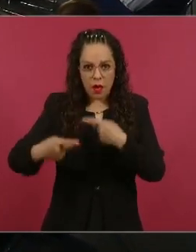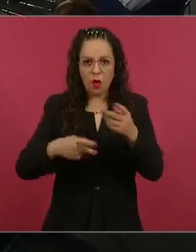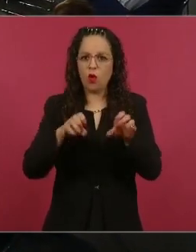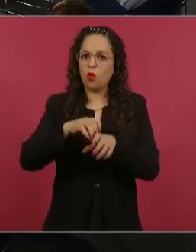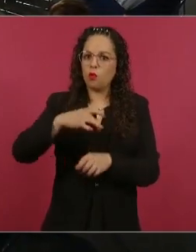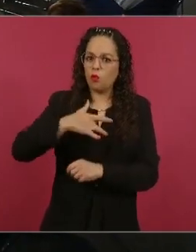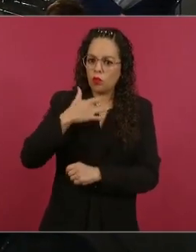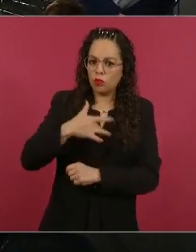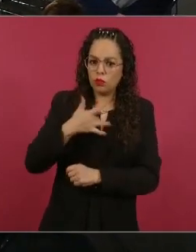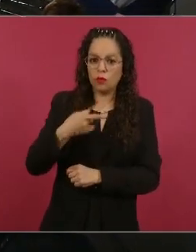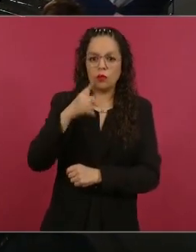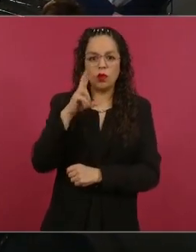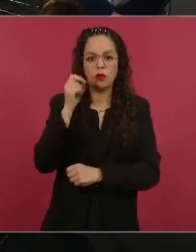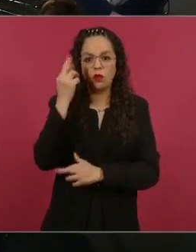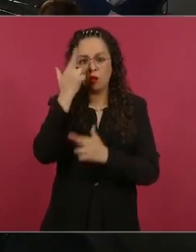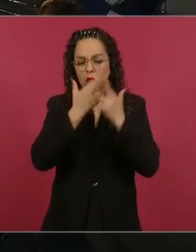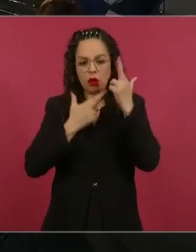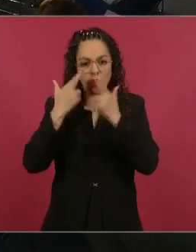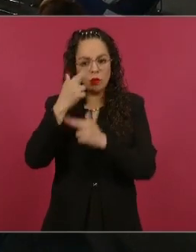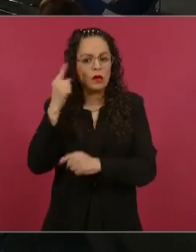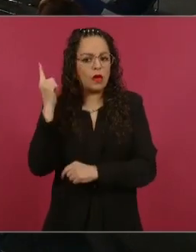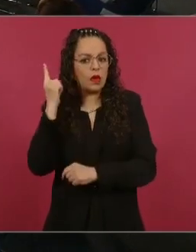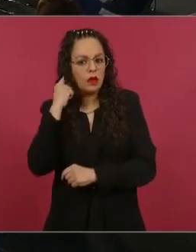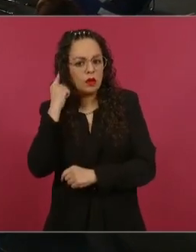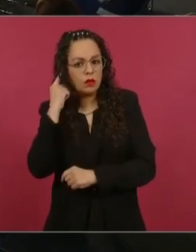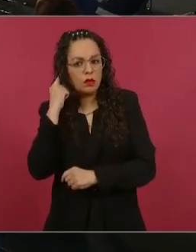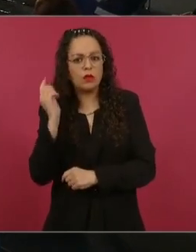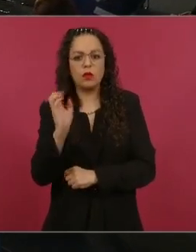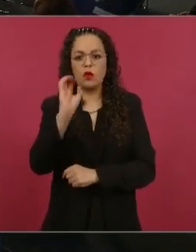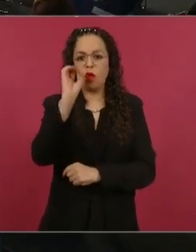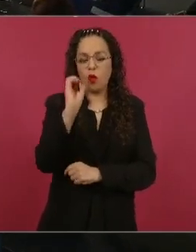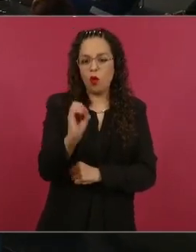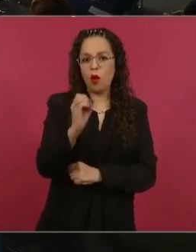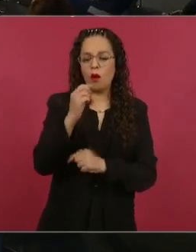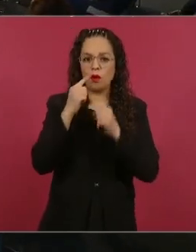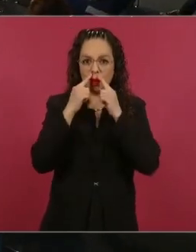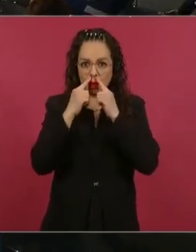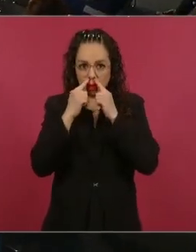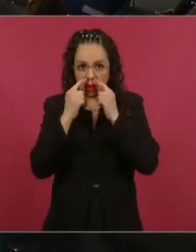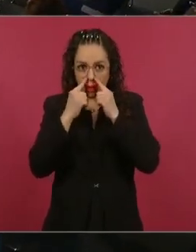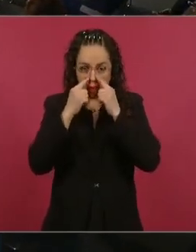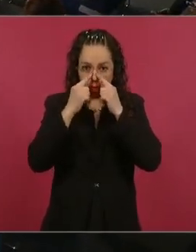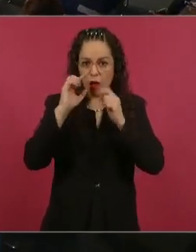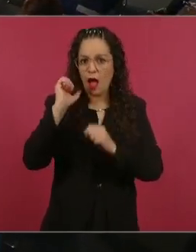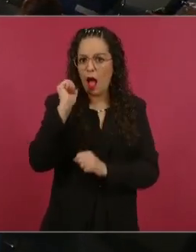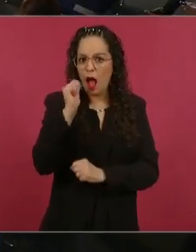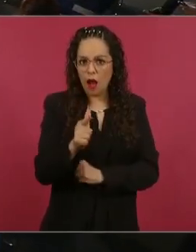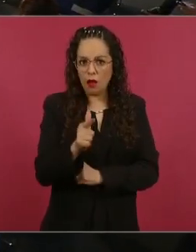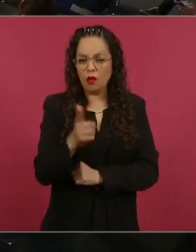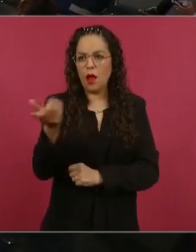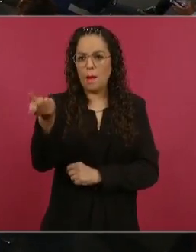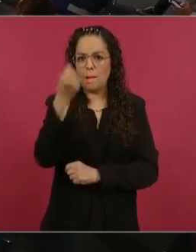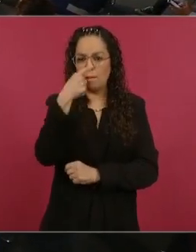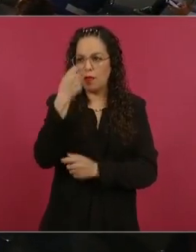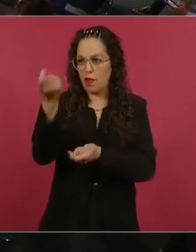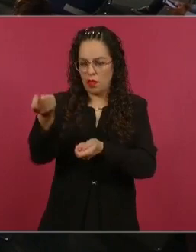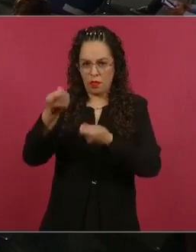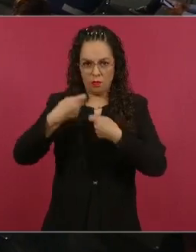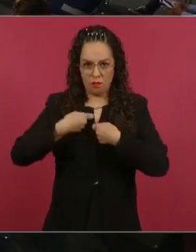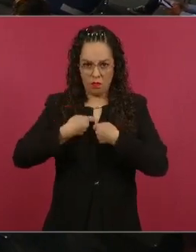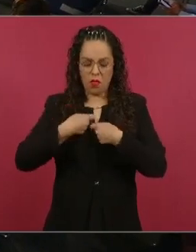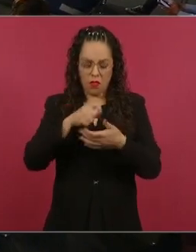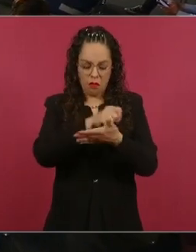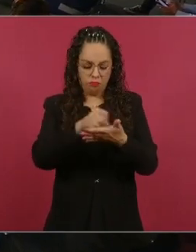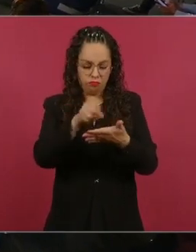sin revisarme el oído o los cornetes de las fosas nasales. Me recetó unos medicamentos, entre estos